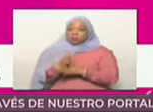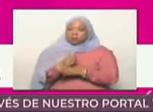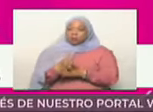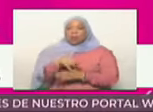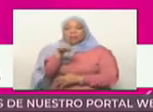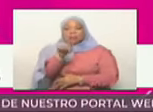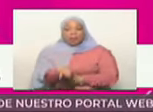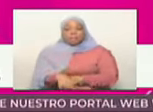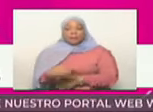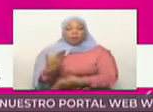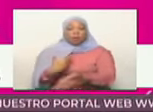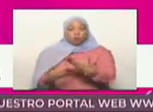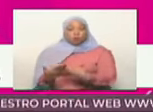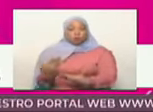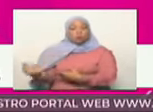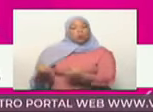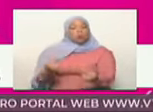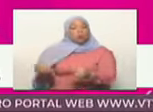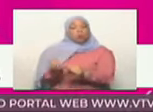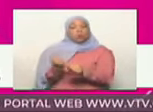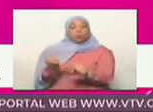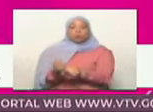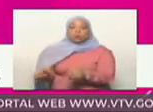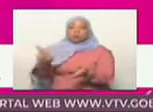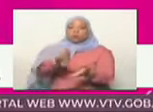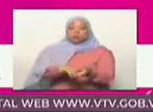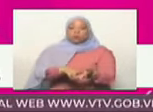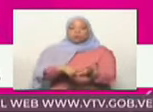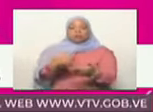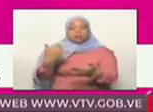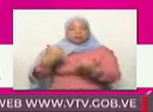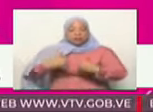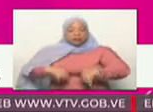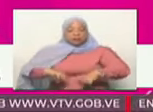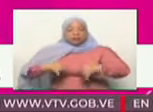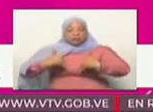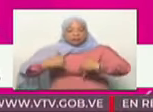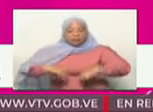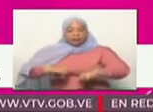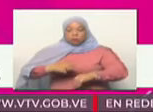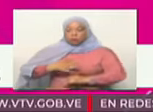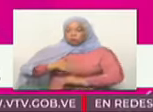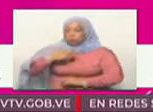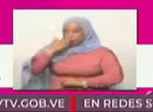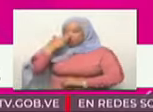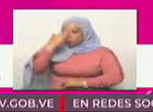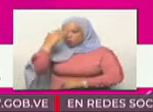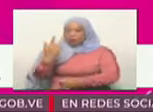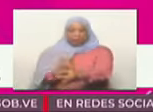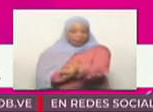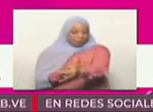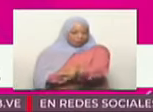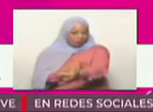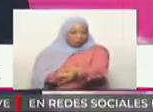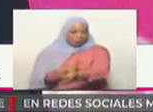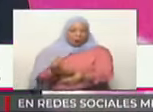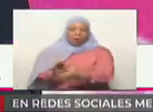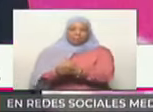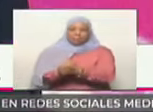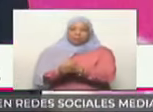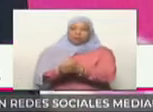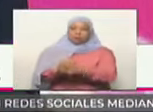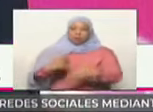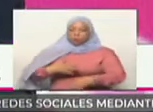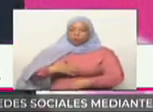también nos dispusimos y regresamos por Argelia, nuestra hermana República